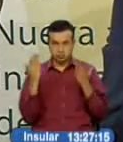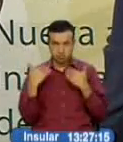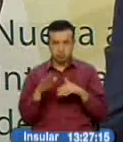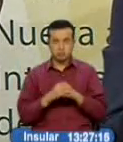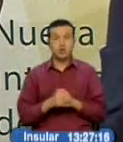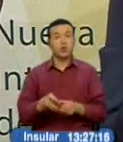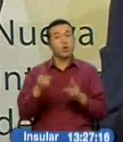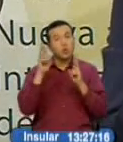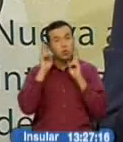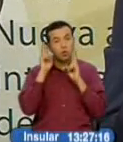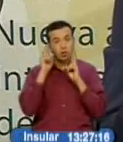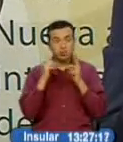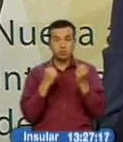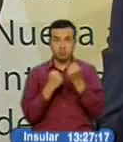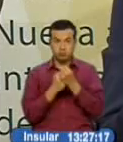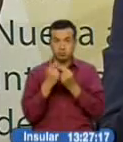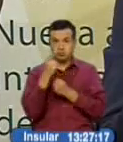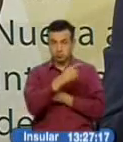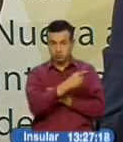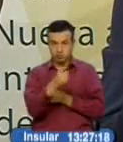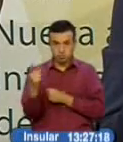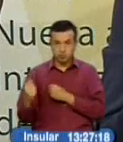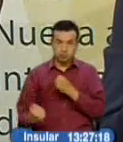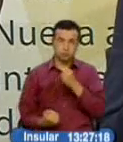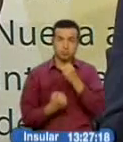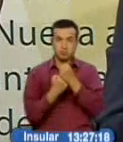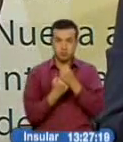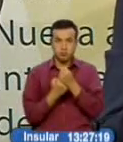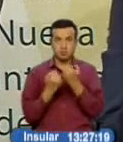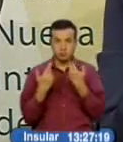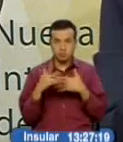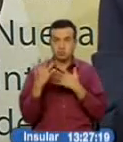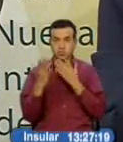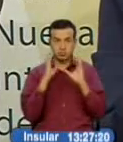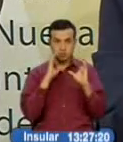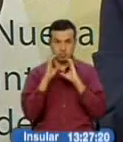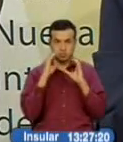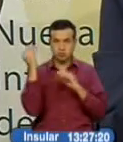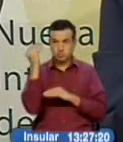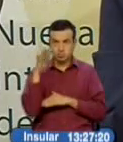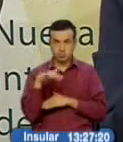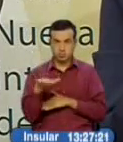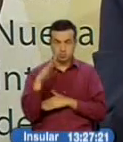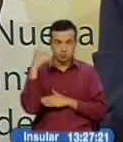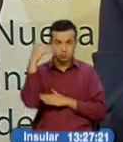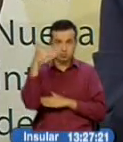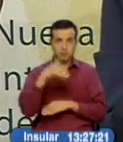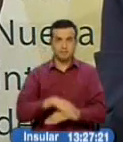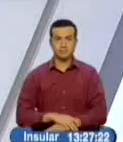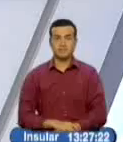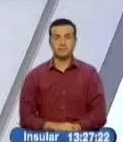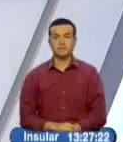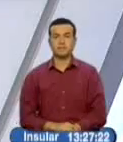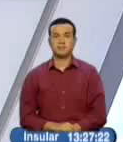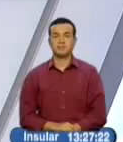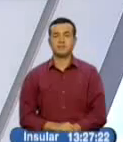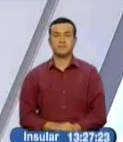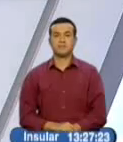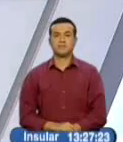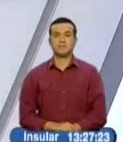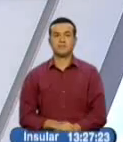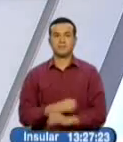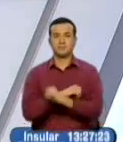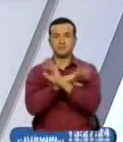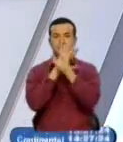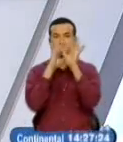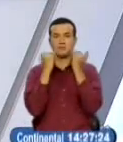y ojalá pueda contar con el apoyo de ustedes para que podamos comunicar esto a los chicos en los próximos días. La